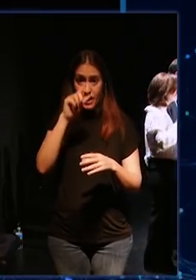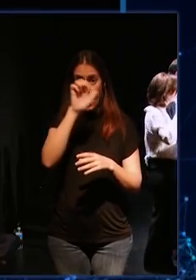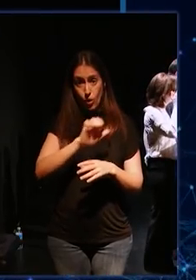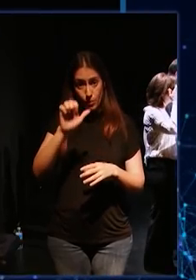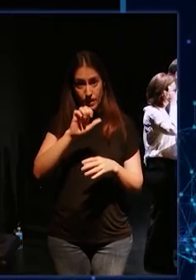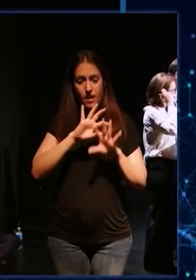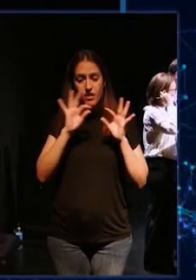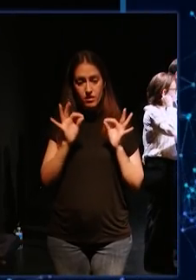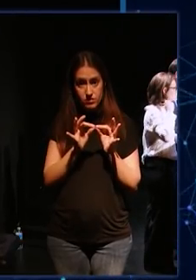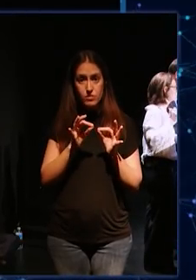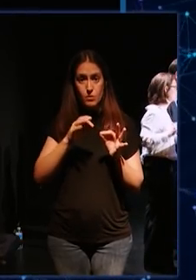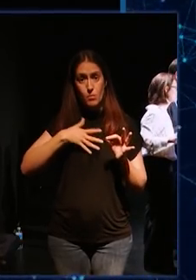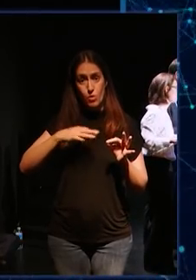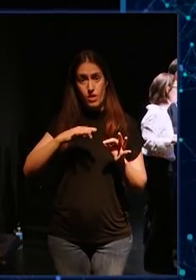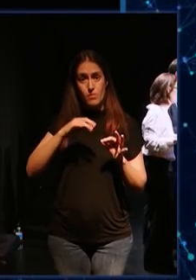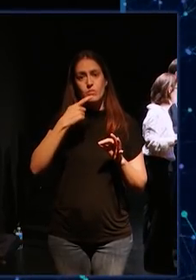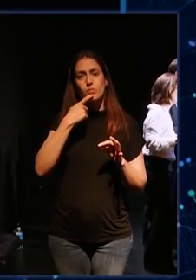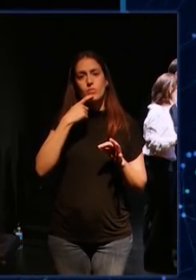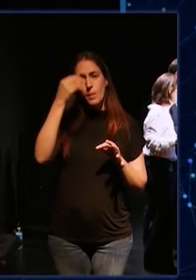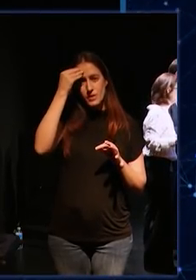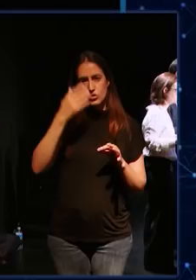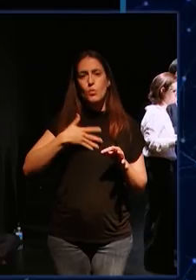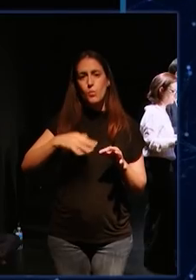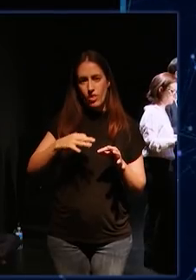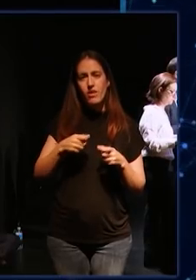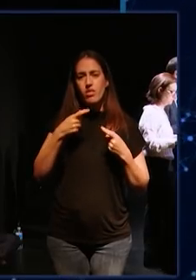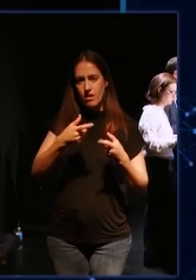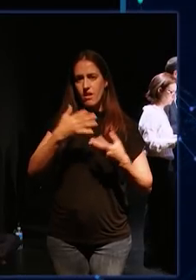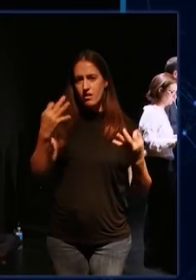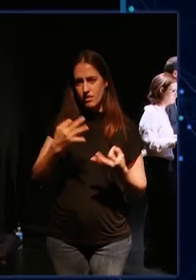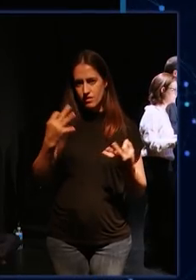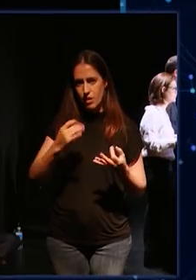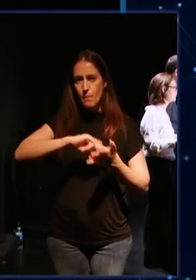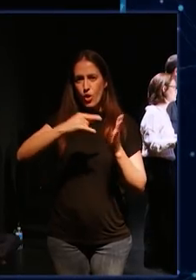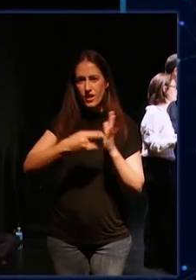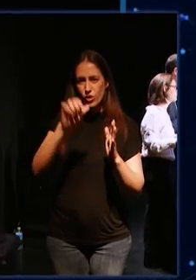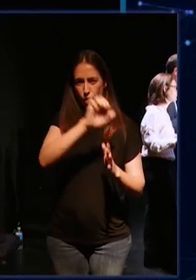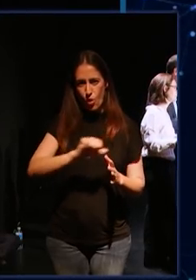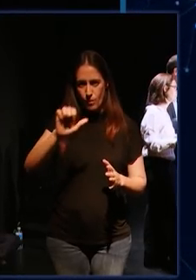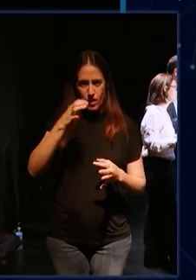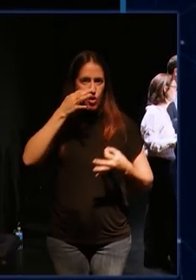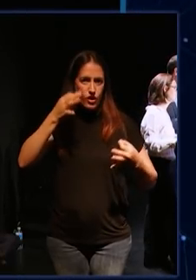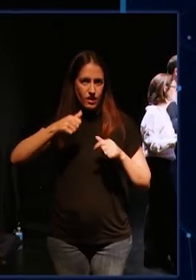Podem creemos que somos el único grupo que puede garantizar el proyecto europeo original.